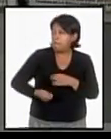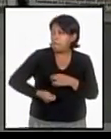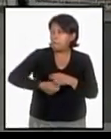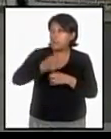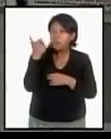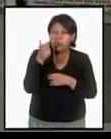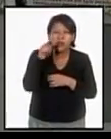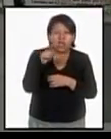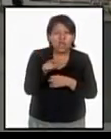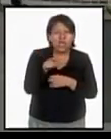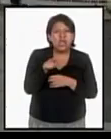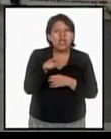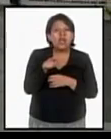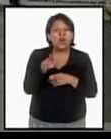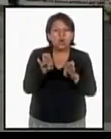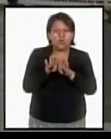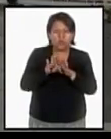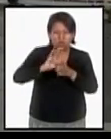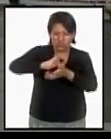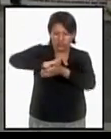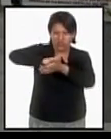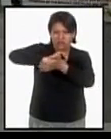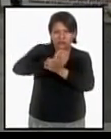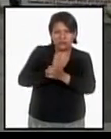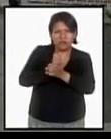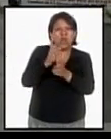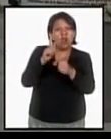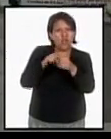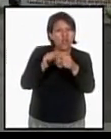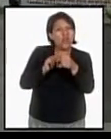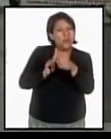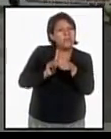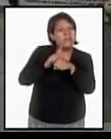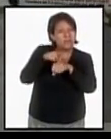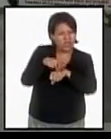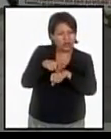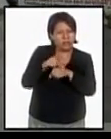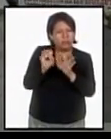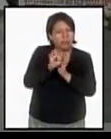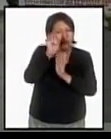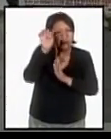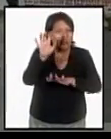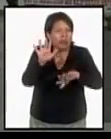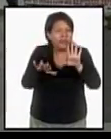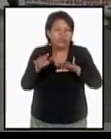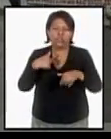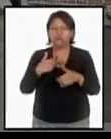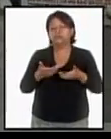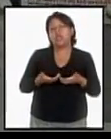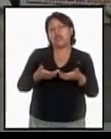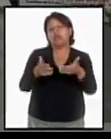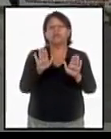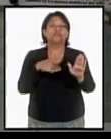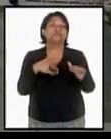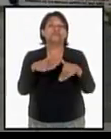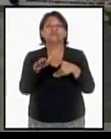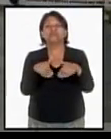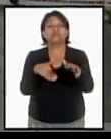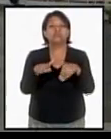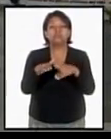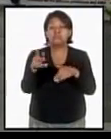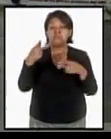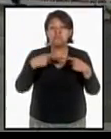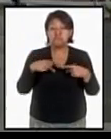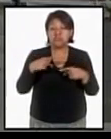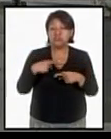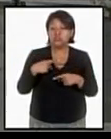es discriminación de racial. Como ejemplo, a veces tú estás caminando la calle, la gente